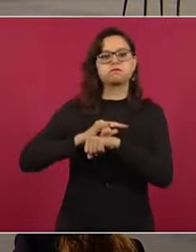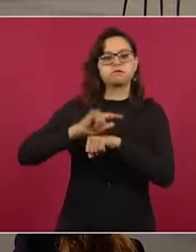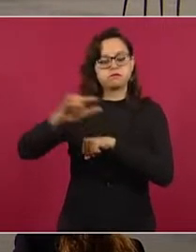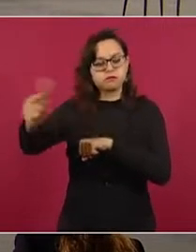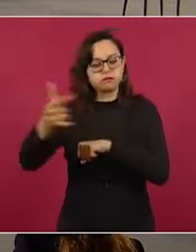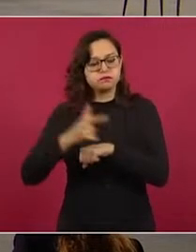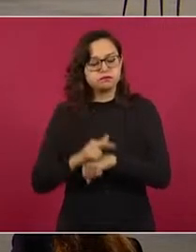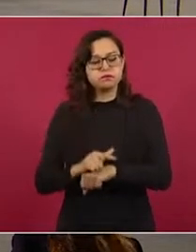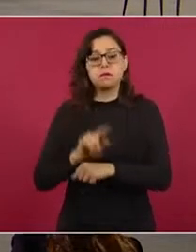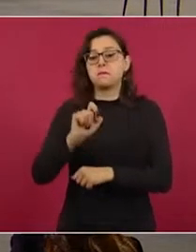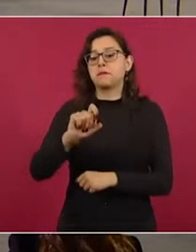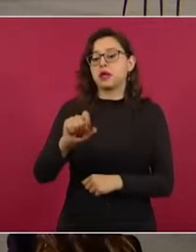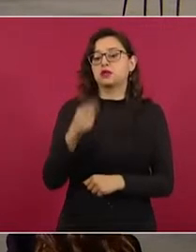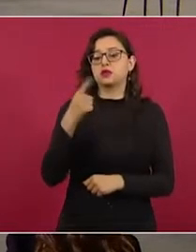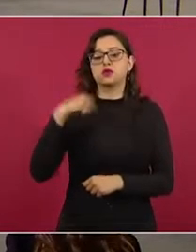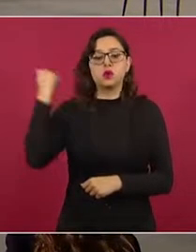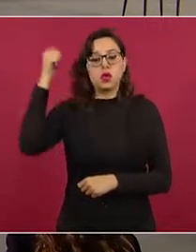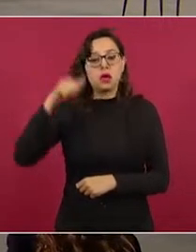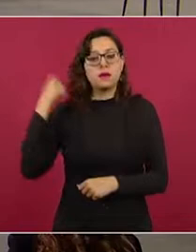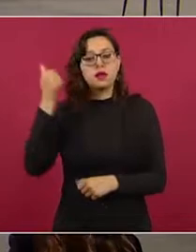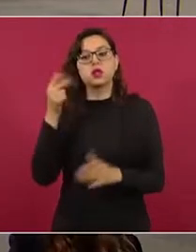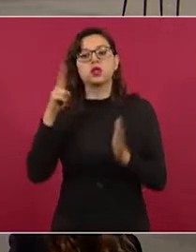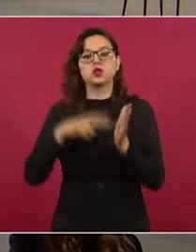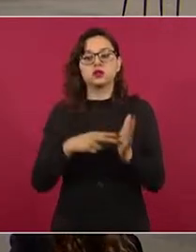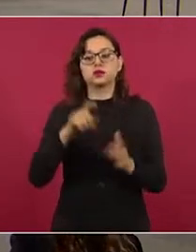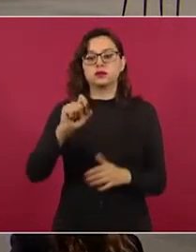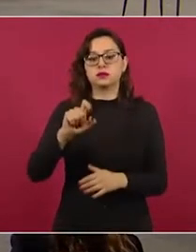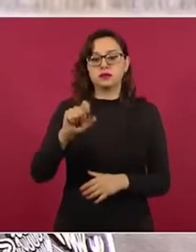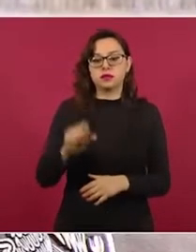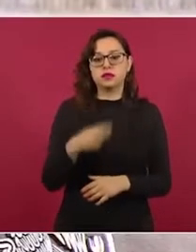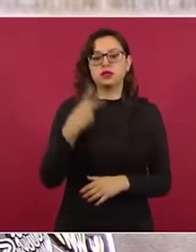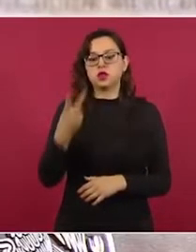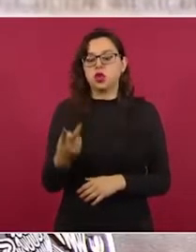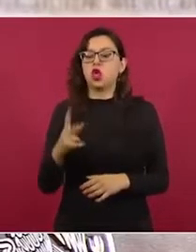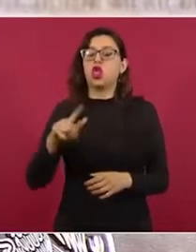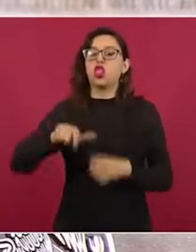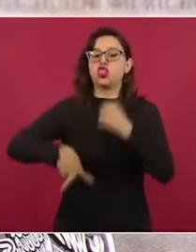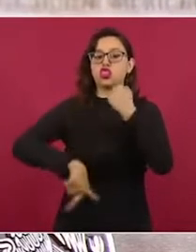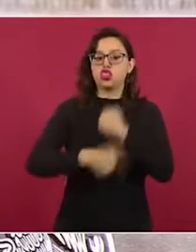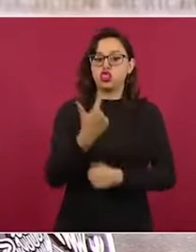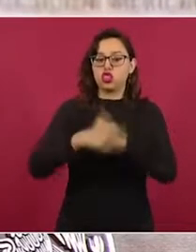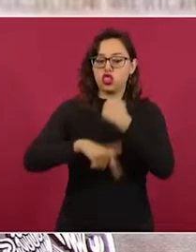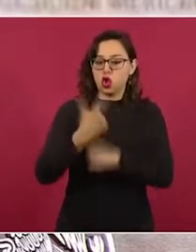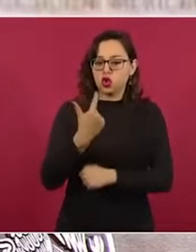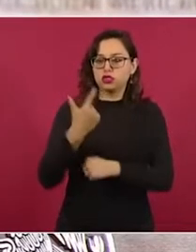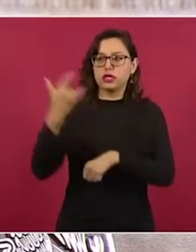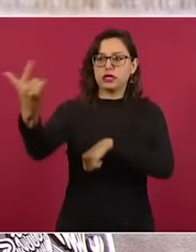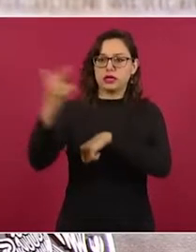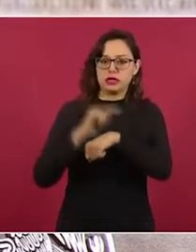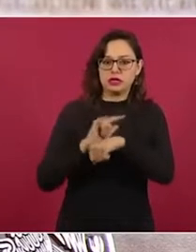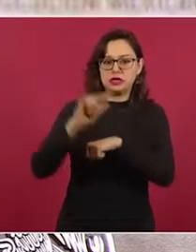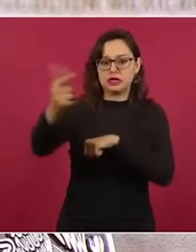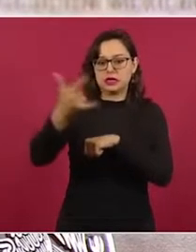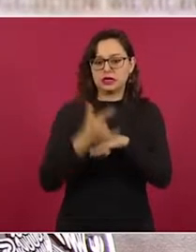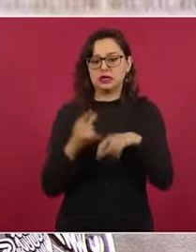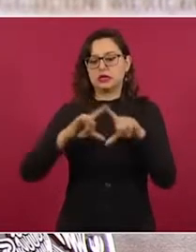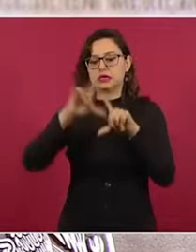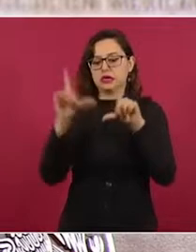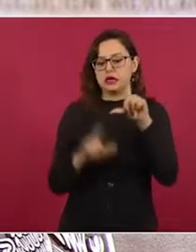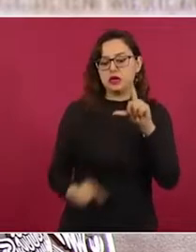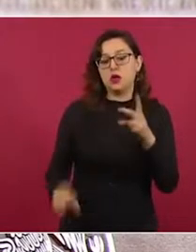El 21 de abril de 2022 hubo 12 operaciones nacionales, un vuelo internacional y otro de